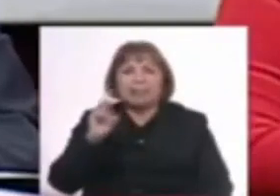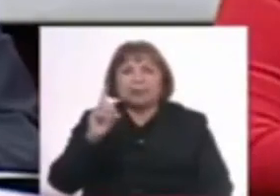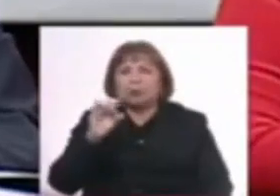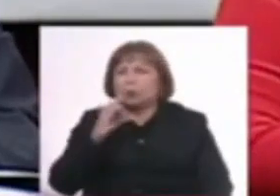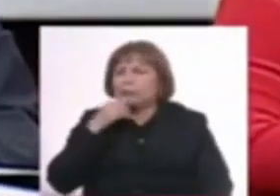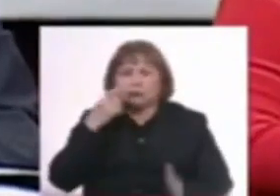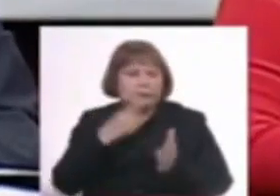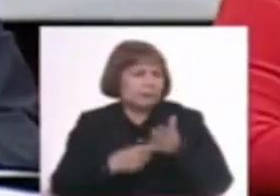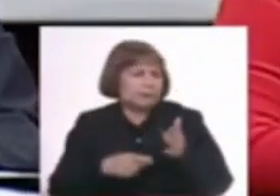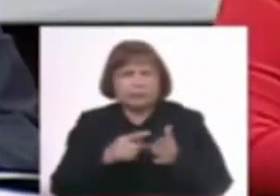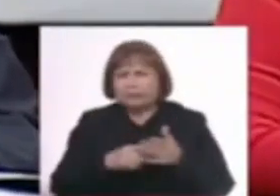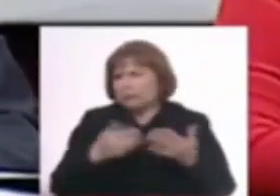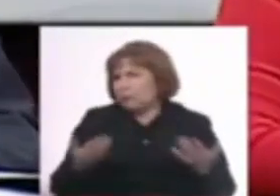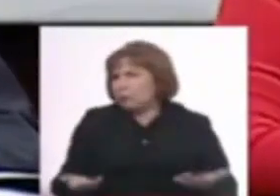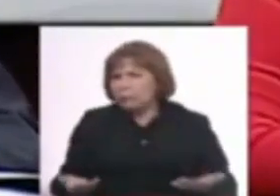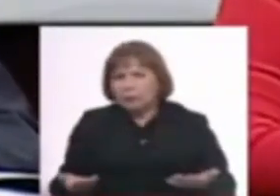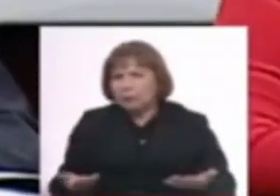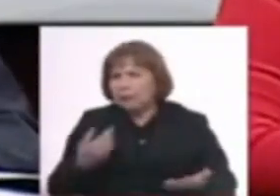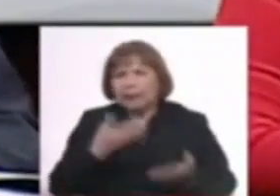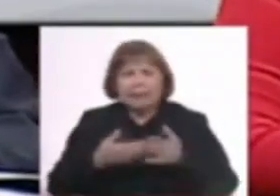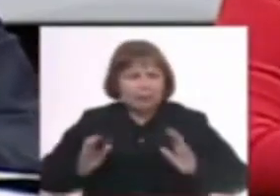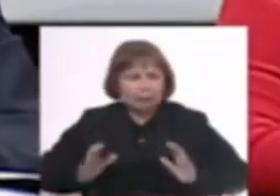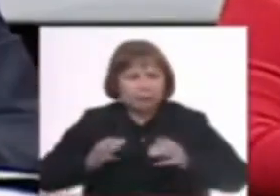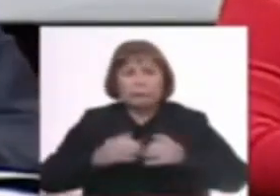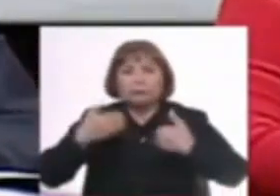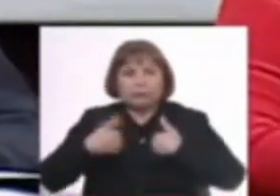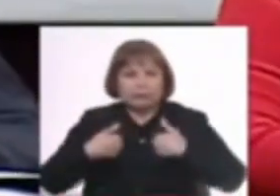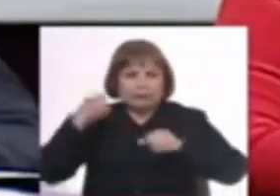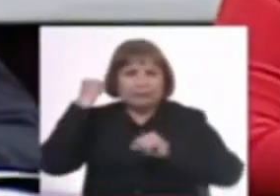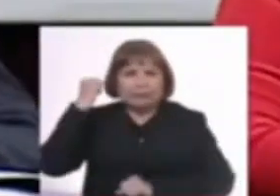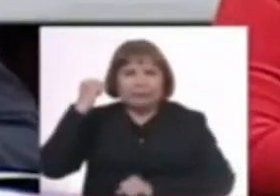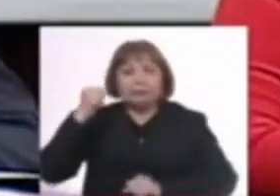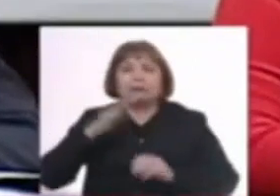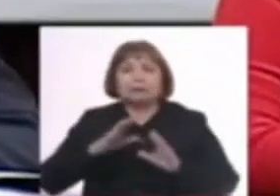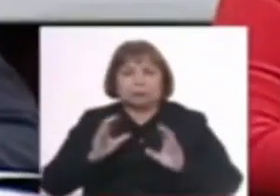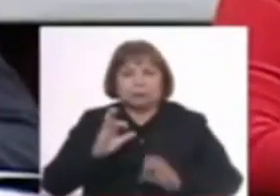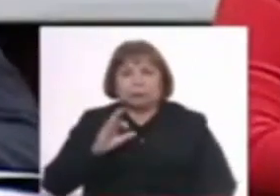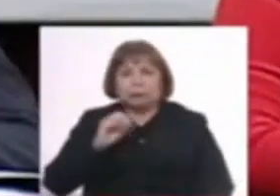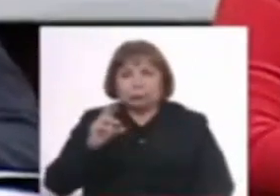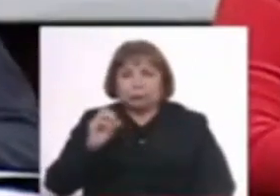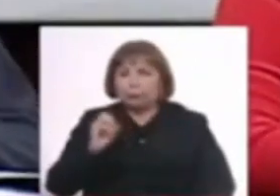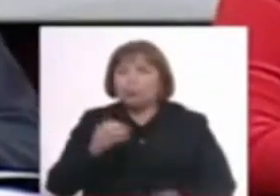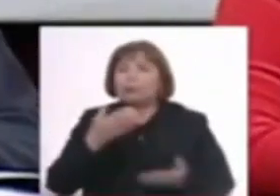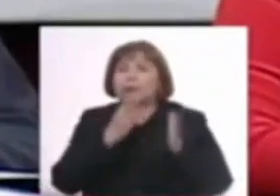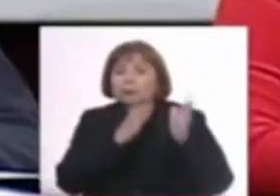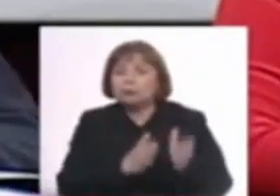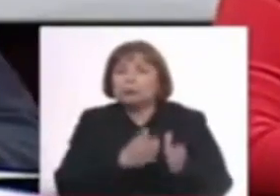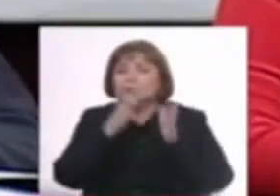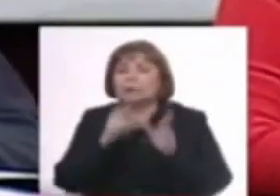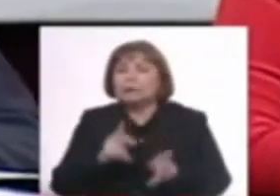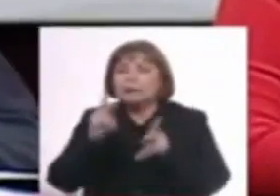asiento que es crítico y obviamente el congreso tiene que defender sus fueros y sus fueros y sus procedimientos